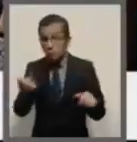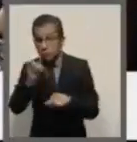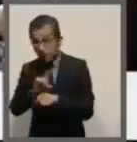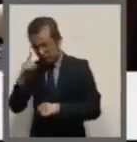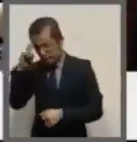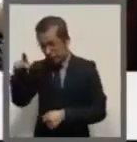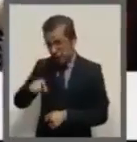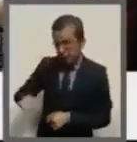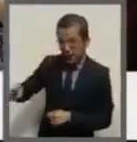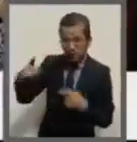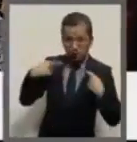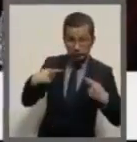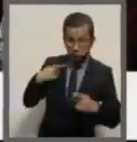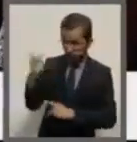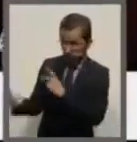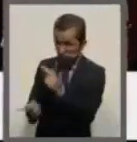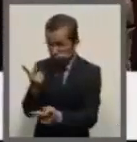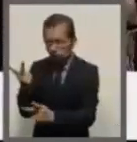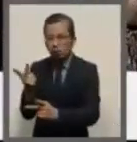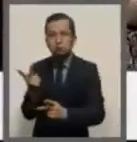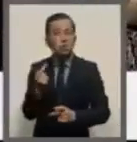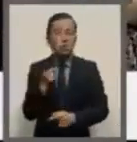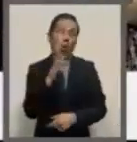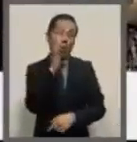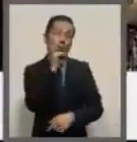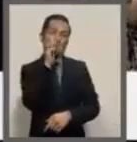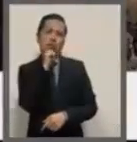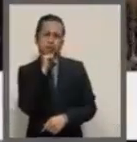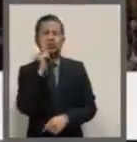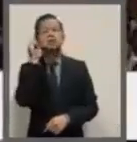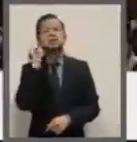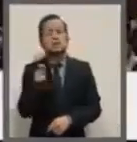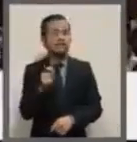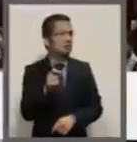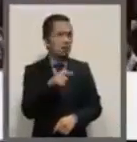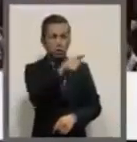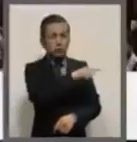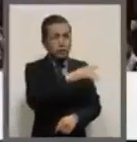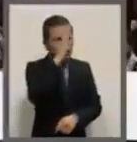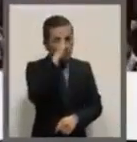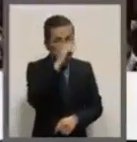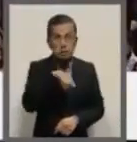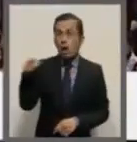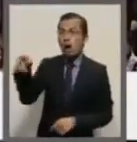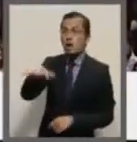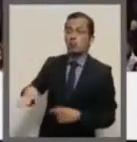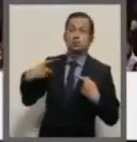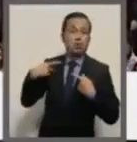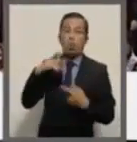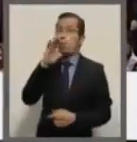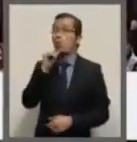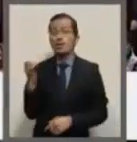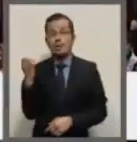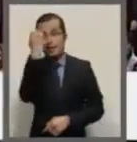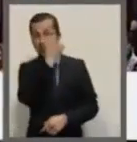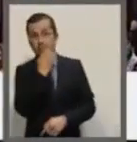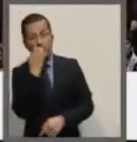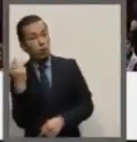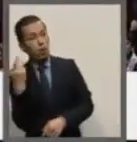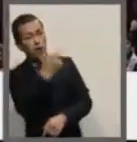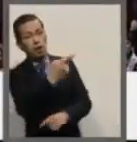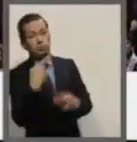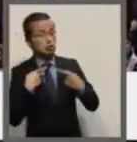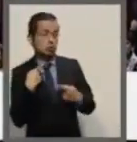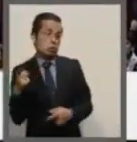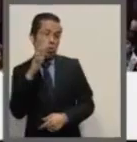implica que ustedes consideran a los mexicanos como incapaces de evaluar el buen o mal desempeño de los gobernantes, y eso